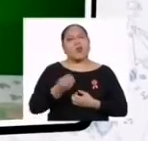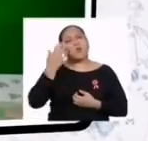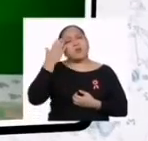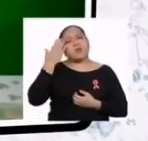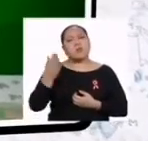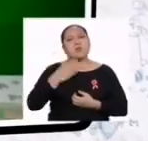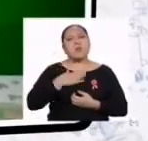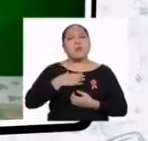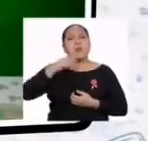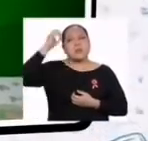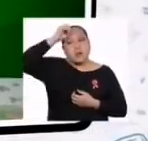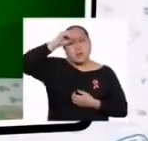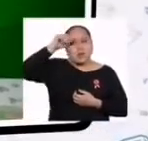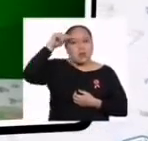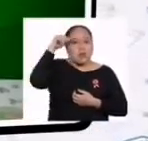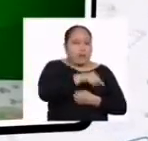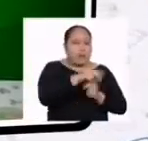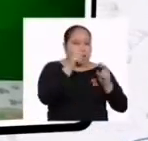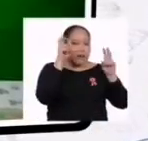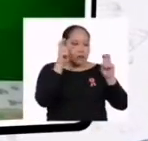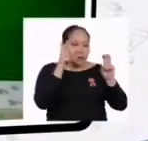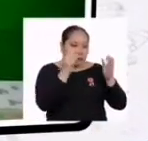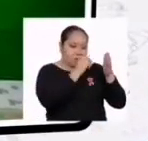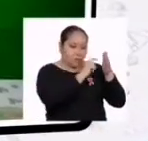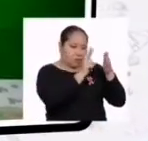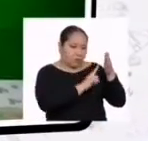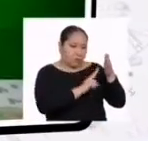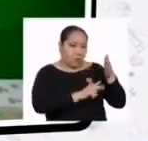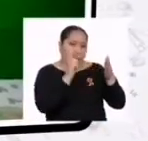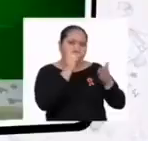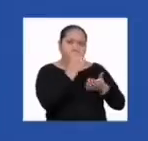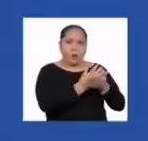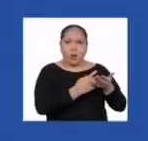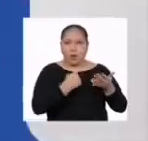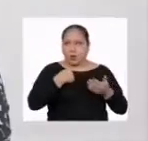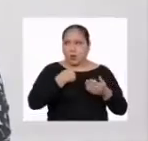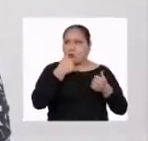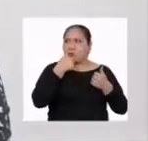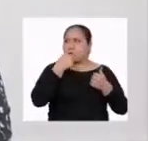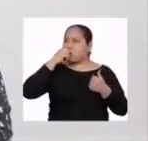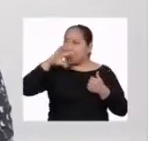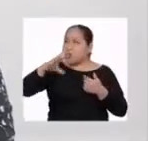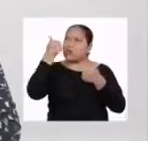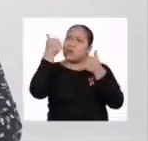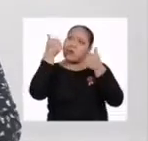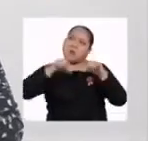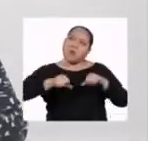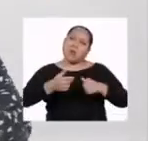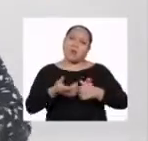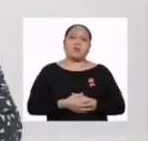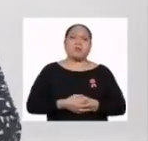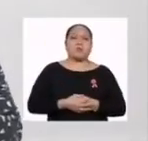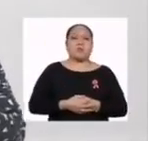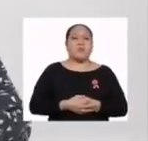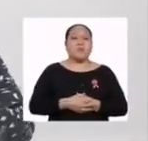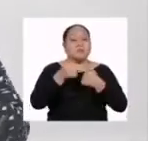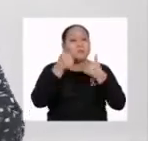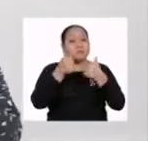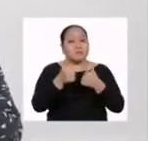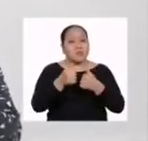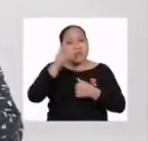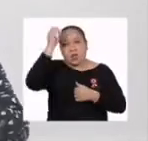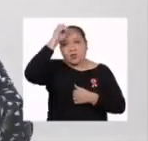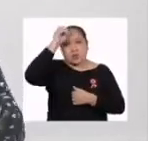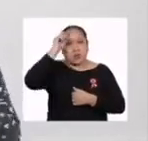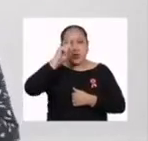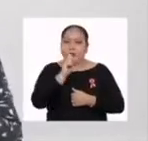mis opiniones sobre un texto o una parte de él son correctas? Buena pregunta. Las opiniones no